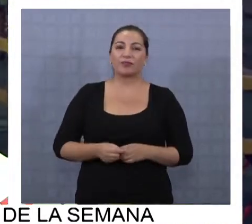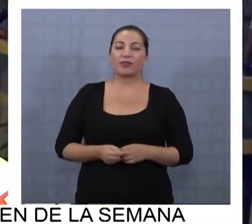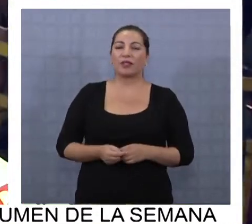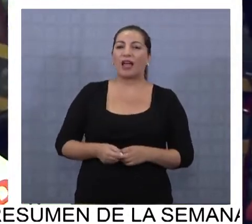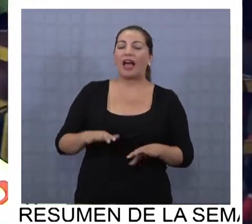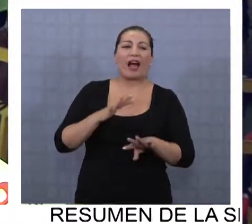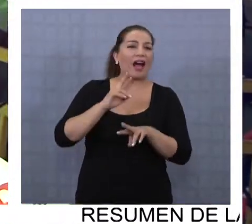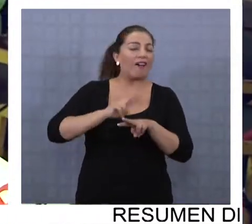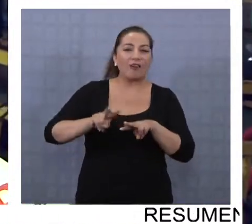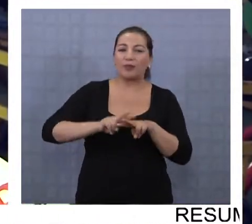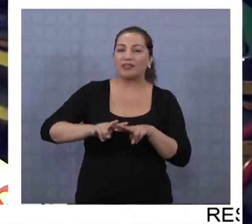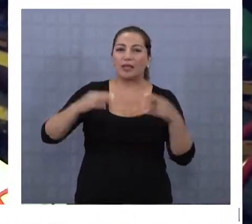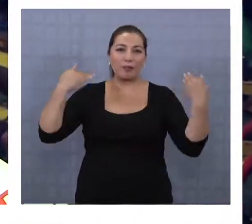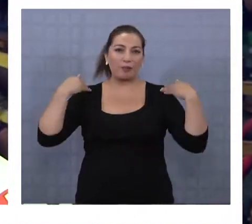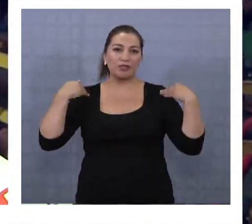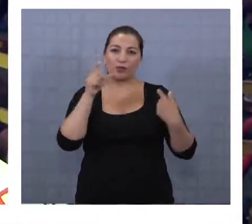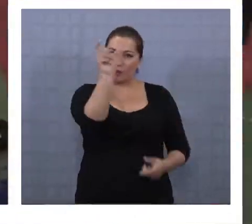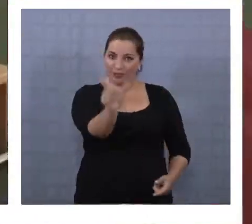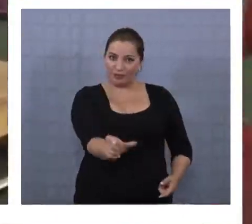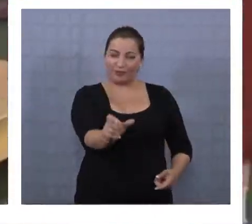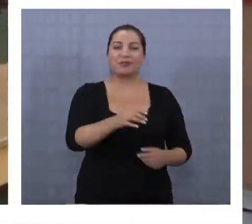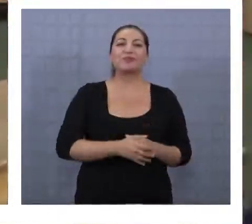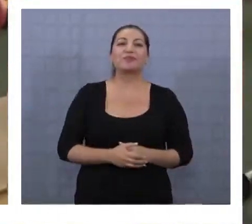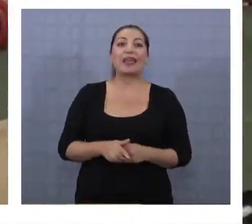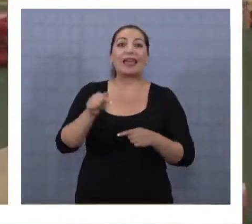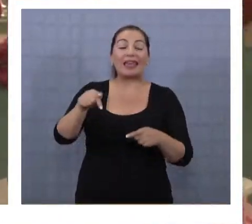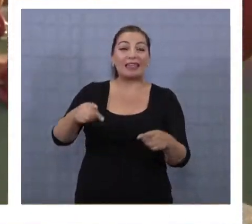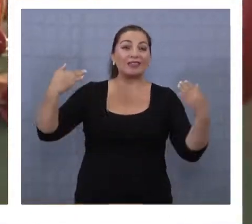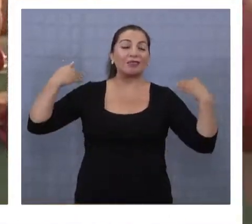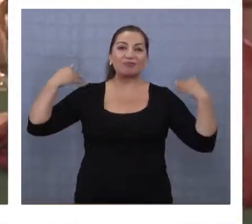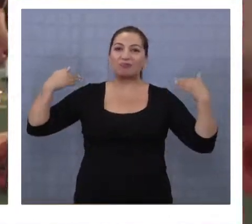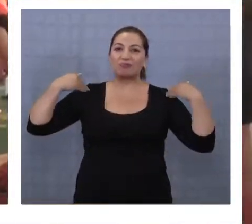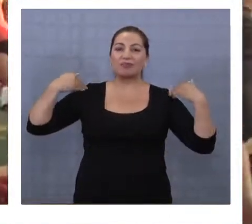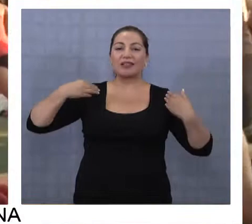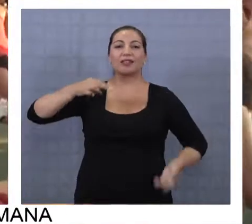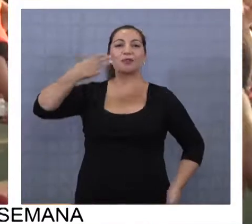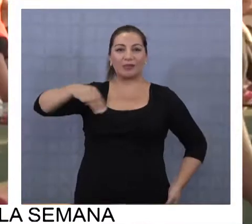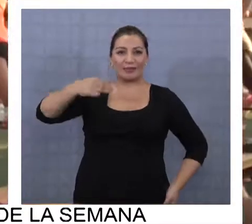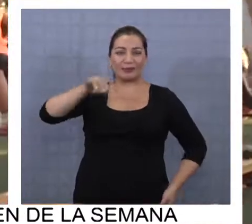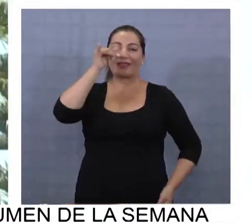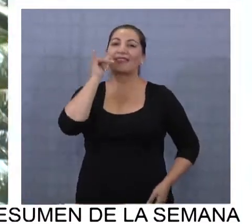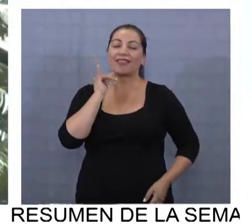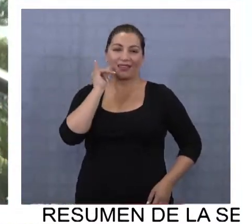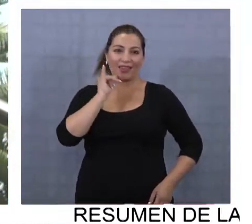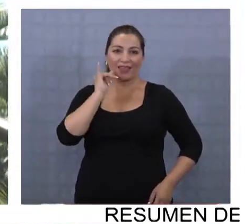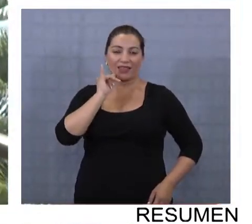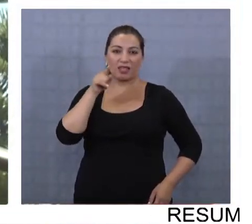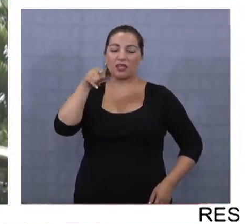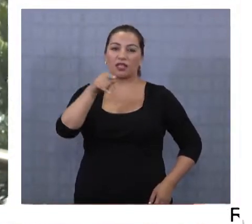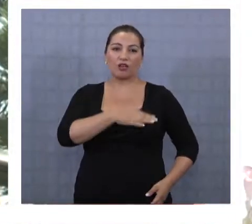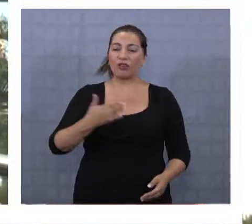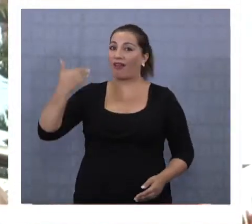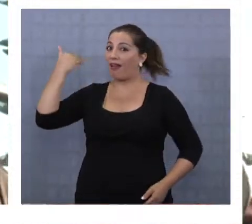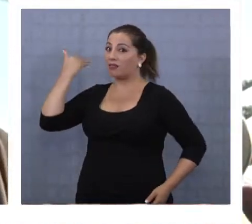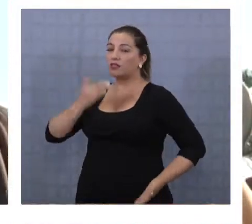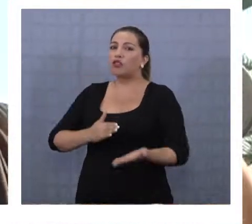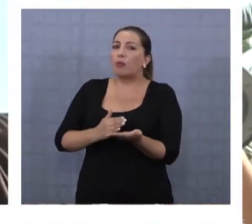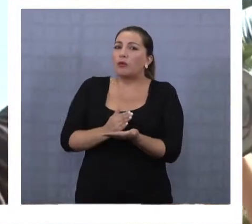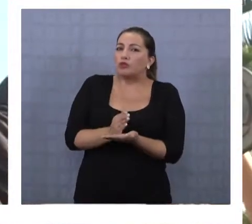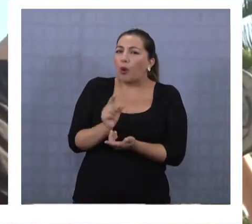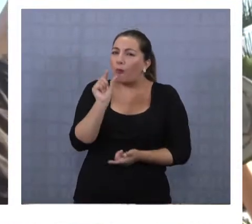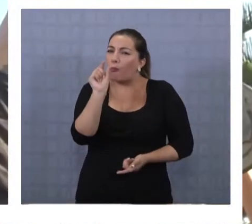vamos adecuando los ejercicios a la persona. Este gimnasio es sostenido por la Municipalidad de Iquique y lo que comenzó